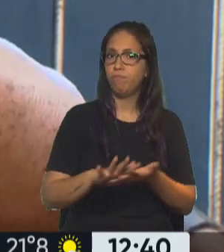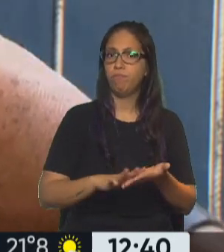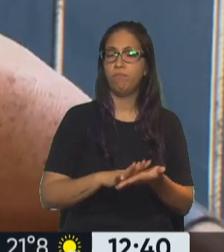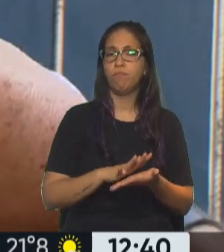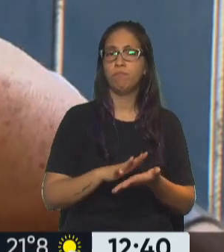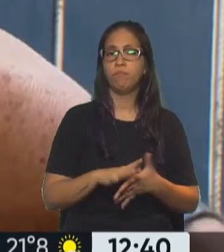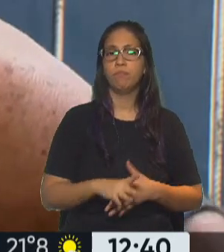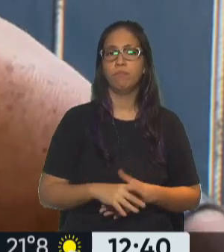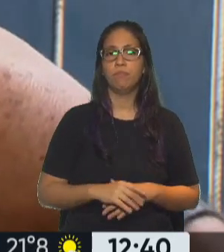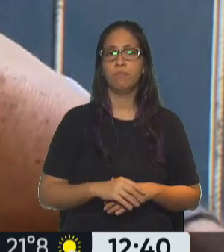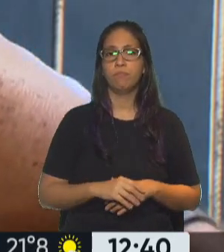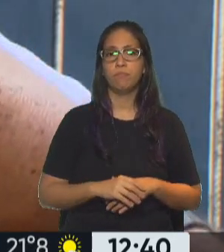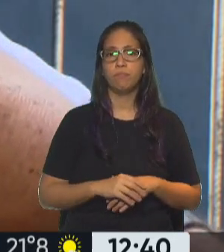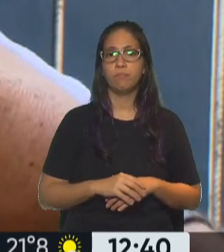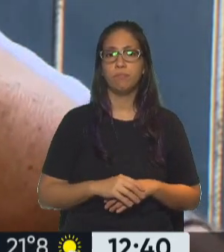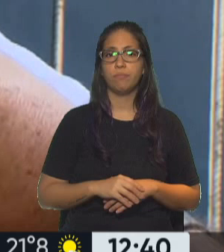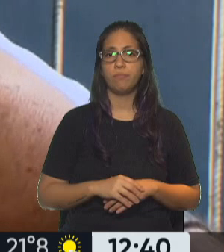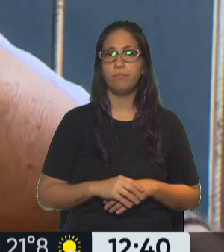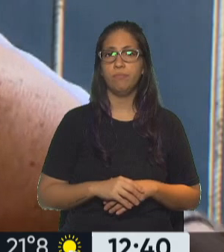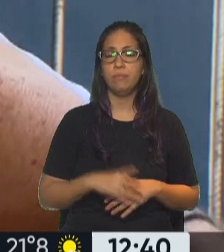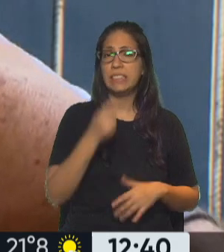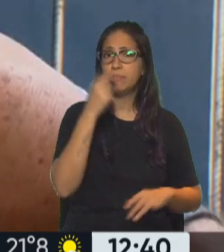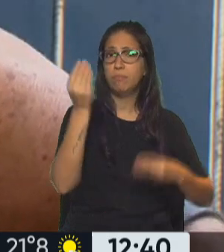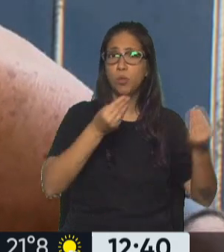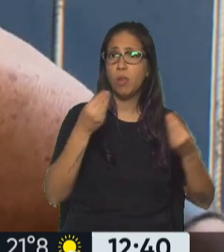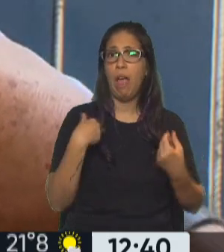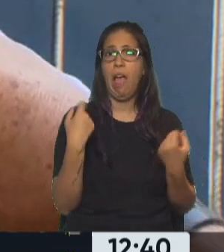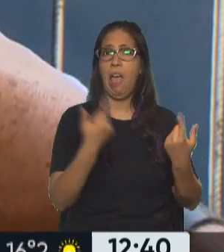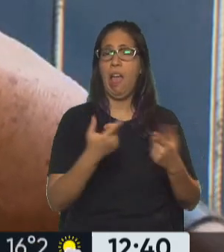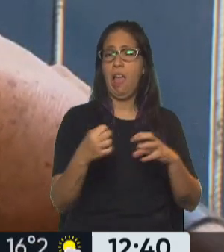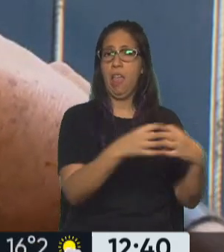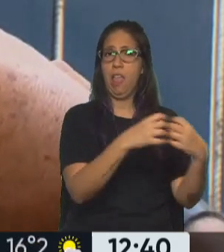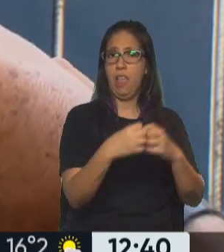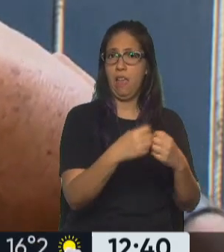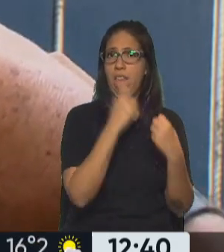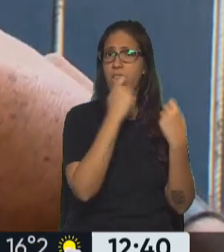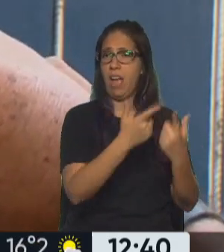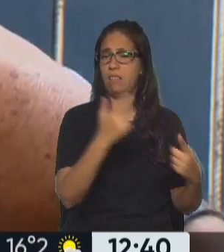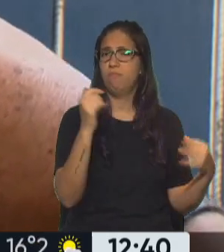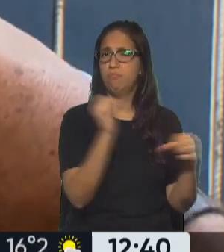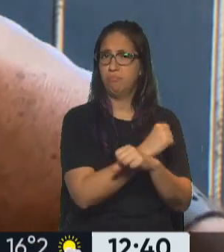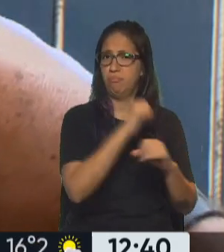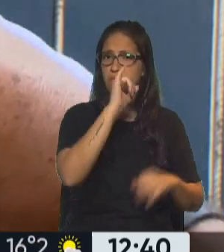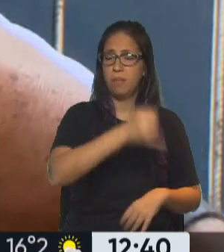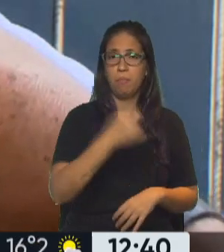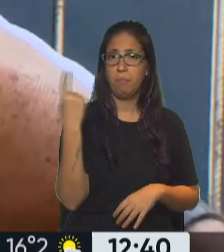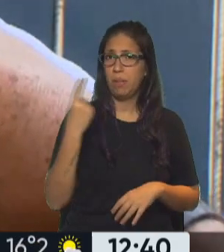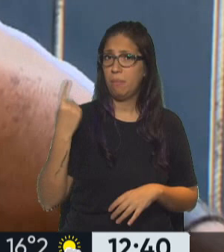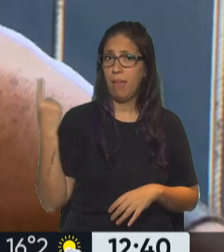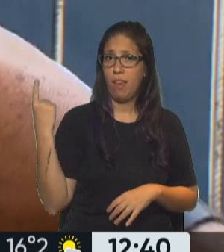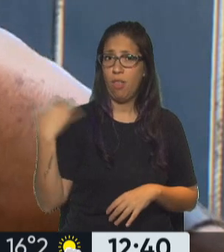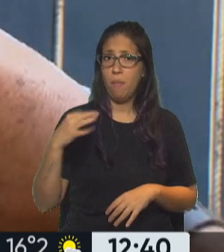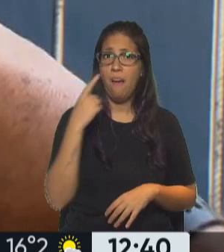facilitar el presupuesto es sesionar, pero primero se tiene que tratar